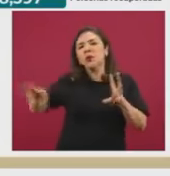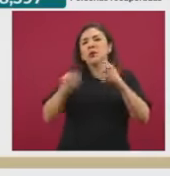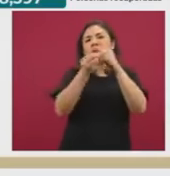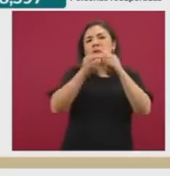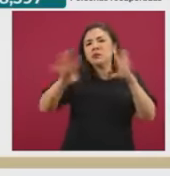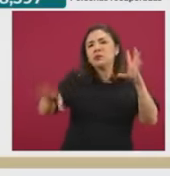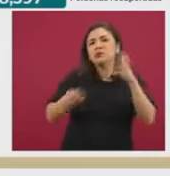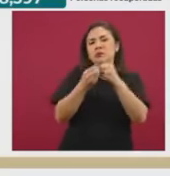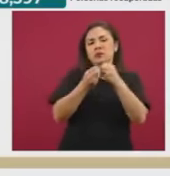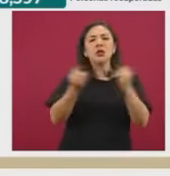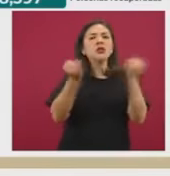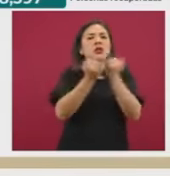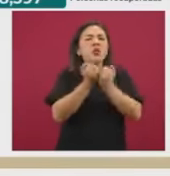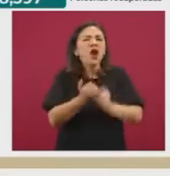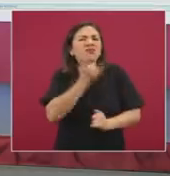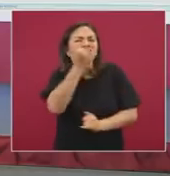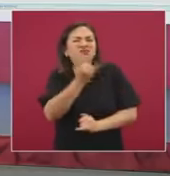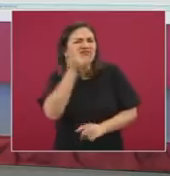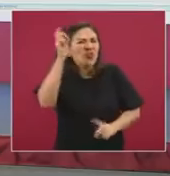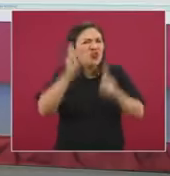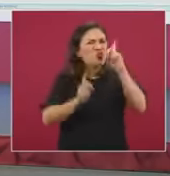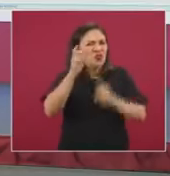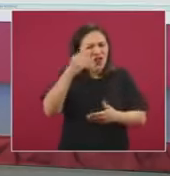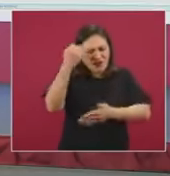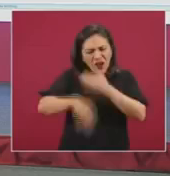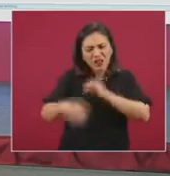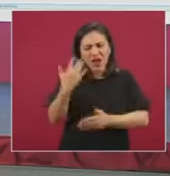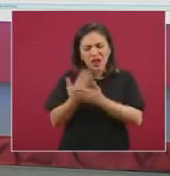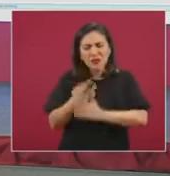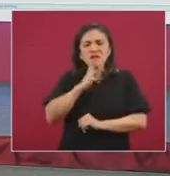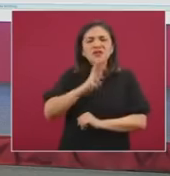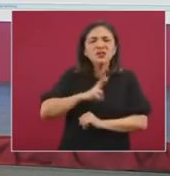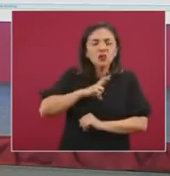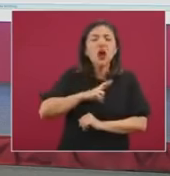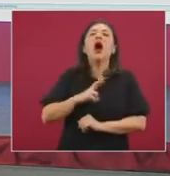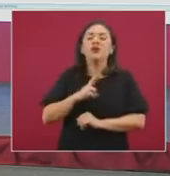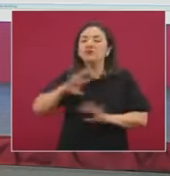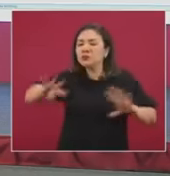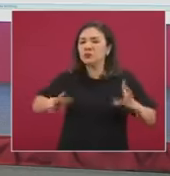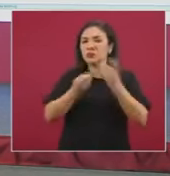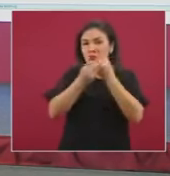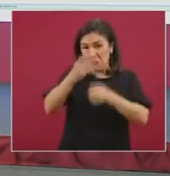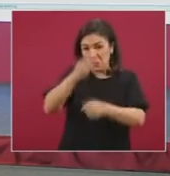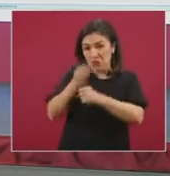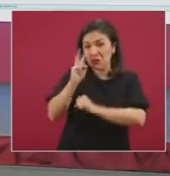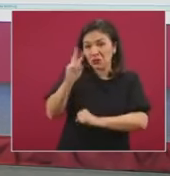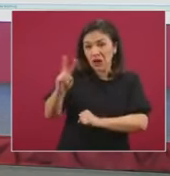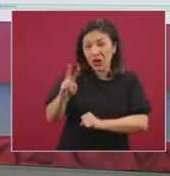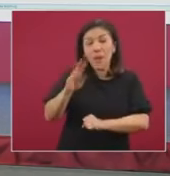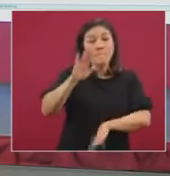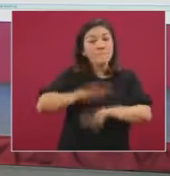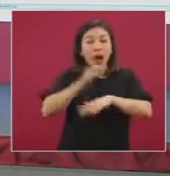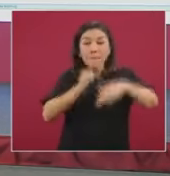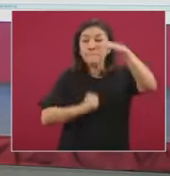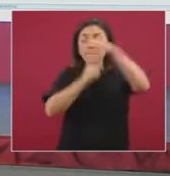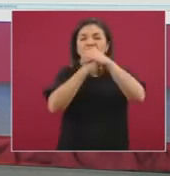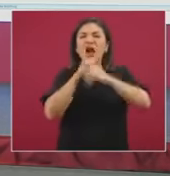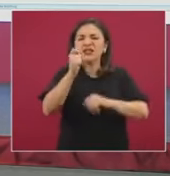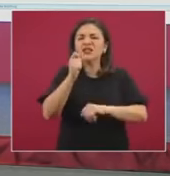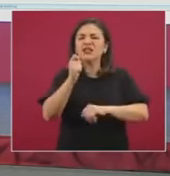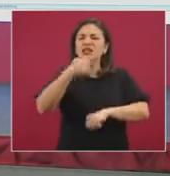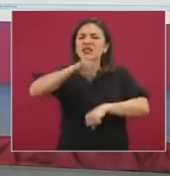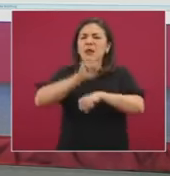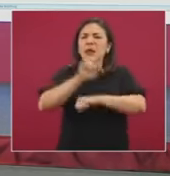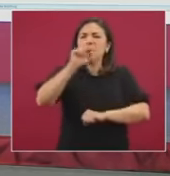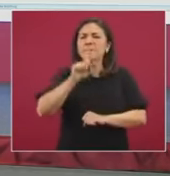como aquellos sospechosos que aún estamos en espera de resultados. Y como podemos ver, pues el pico máximo se logró más o menos en la